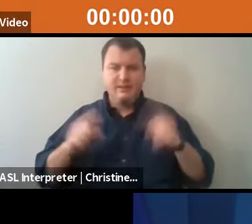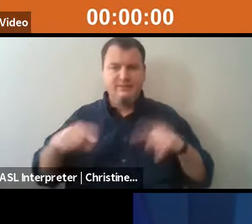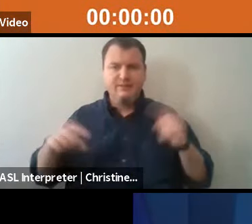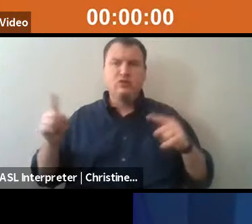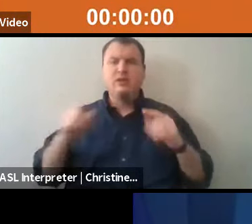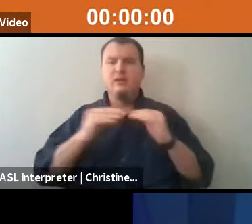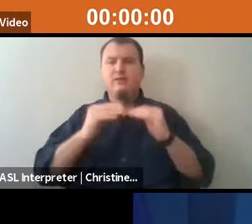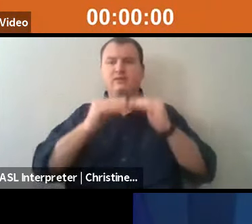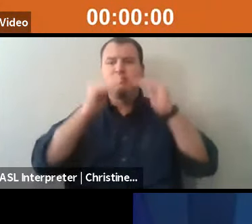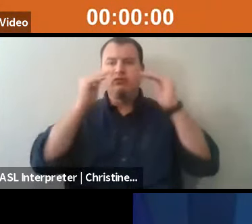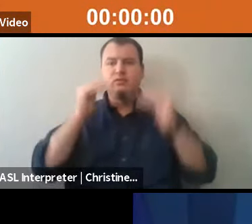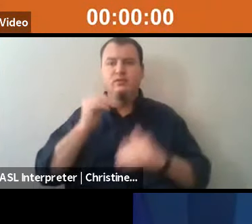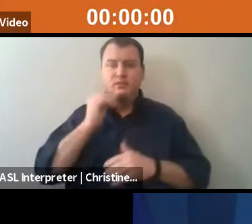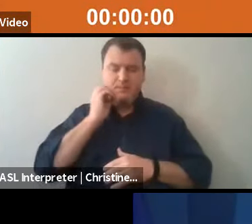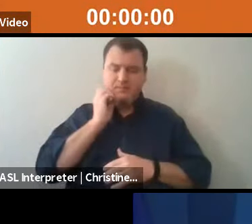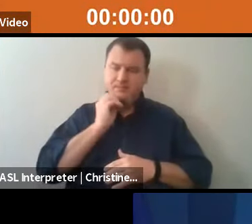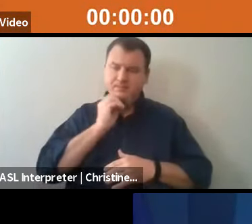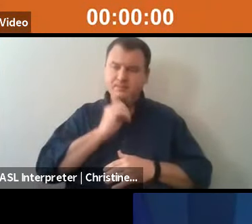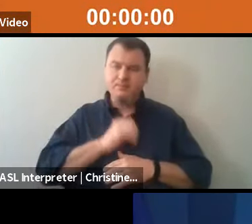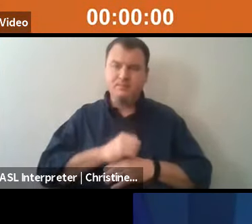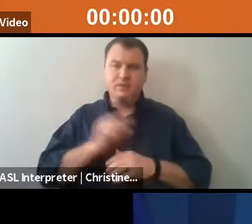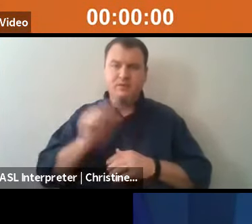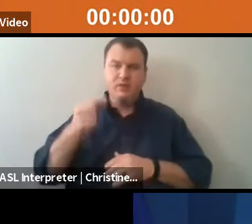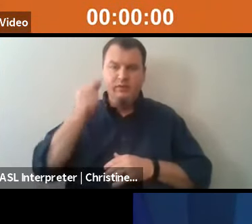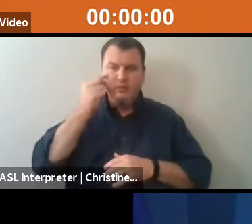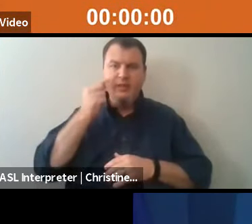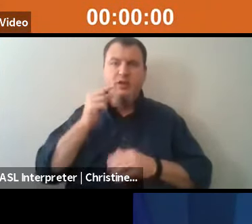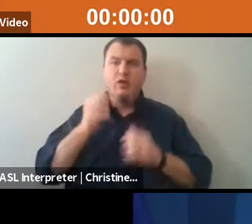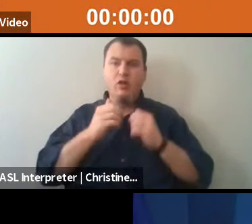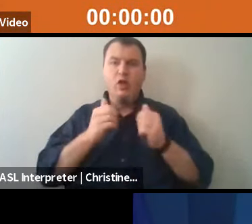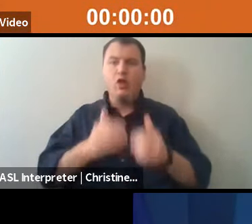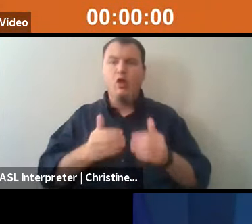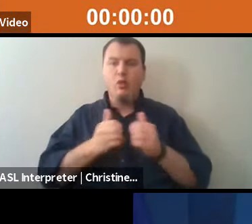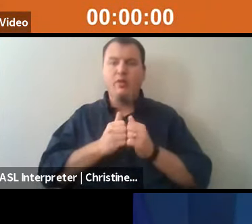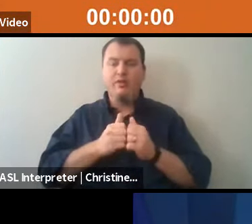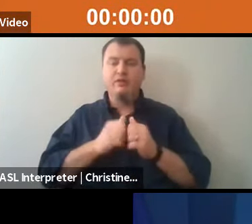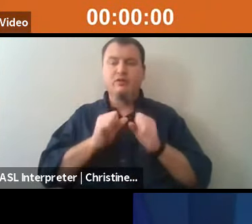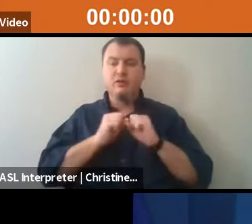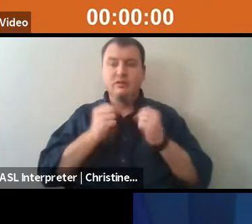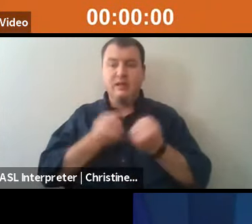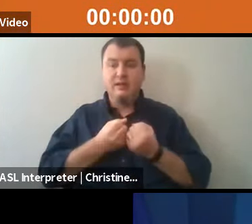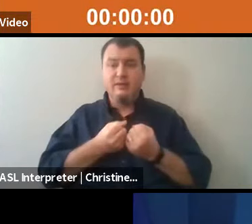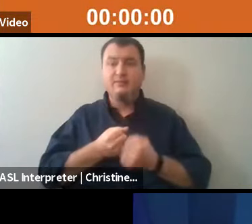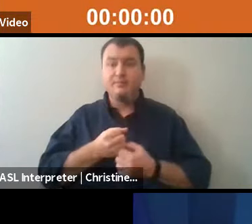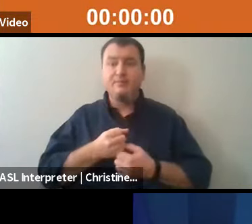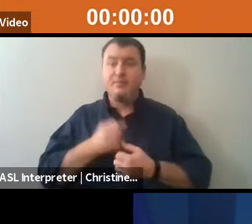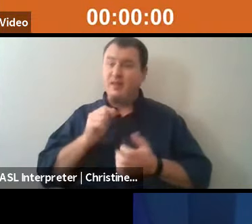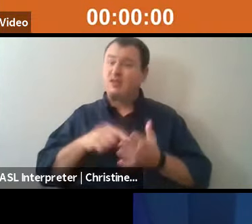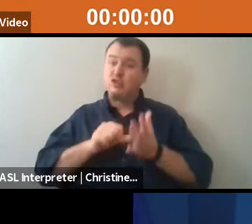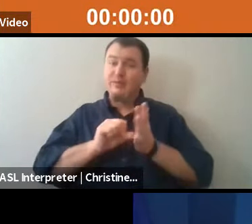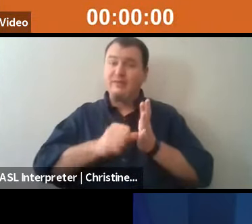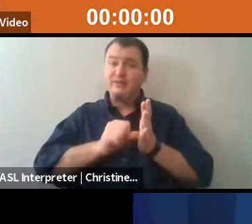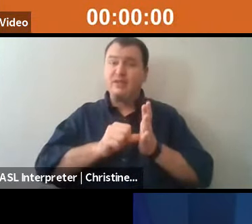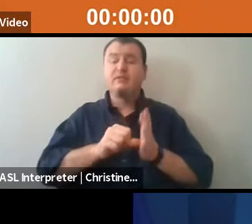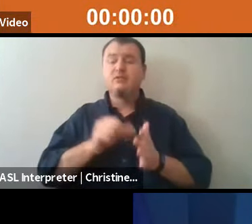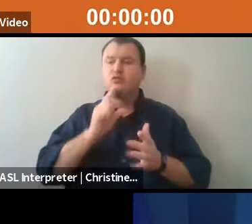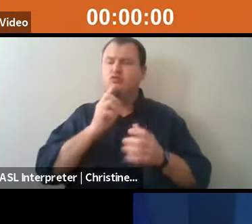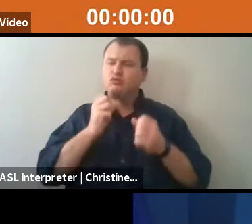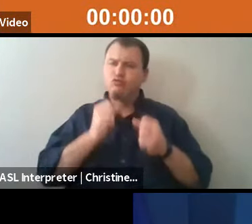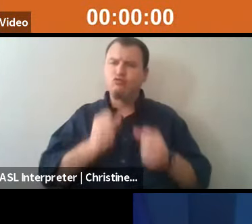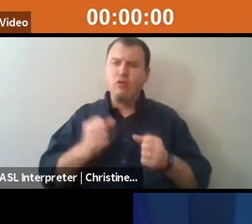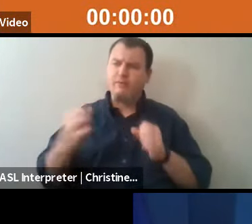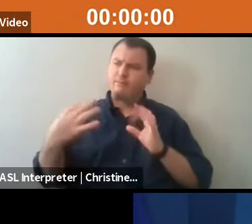la sociedad civil. Y eso quiero subrayarlo. Fue con la participación de lo que llamamos el Consejo